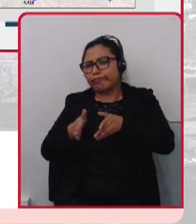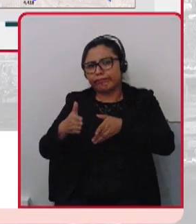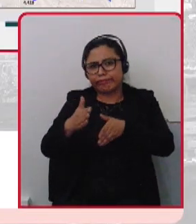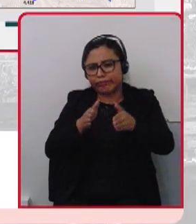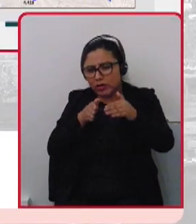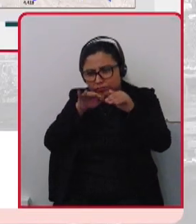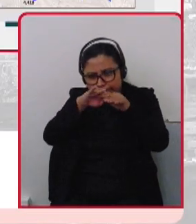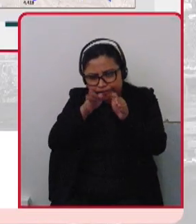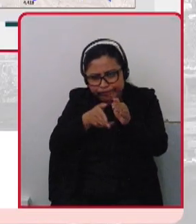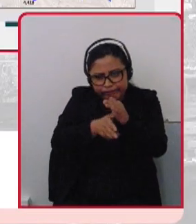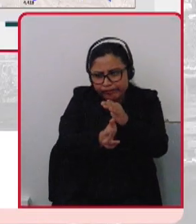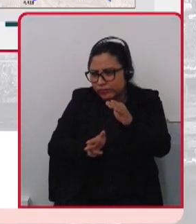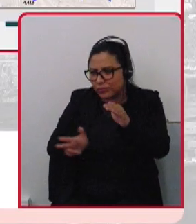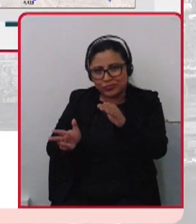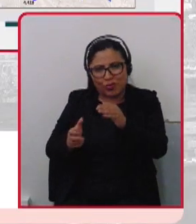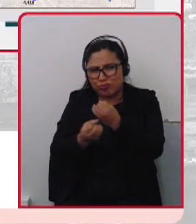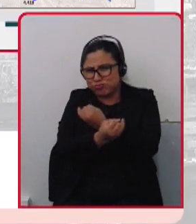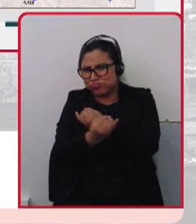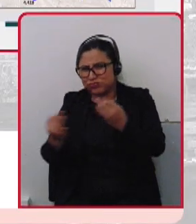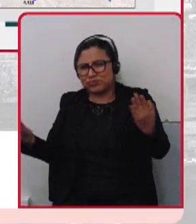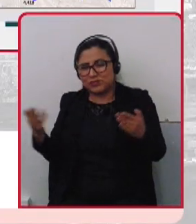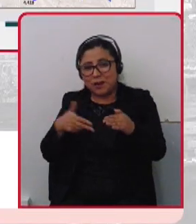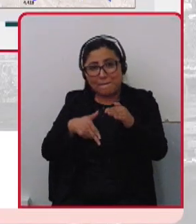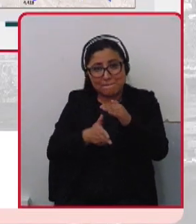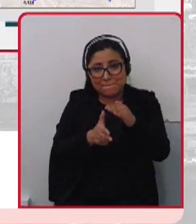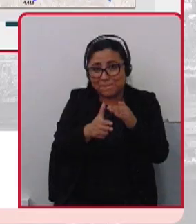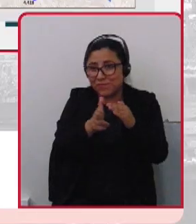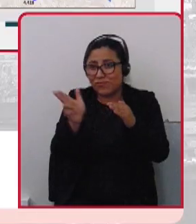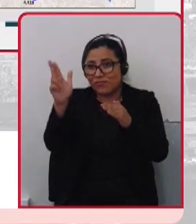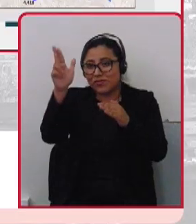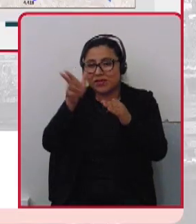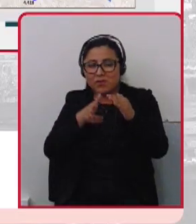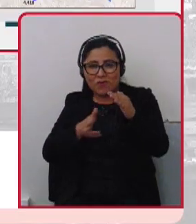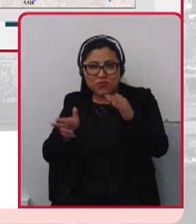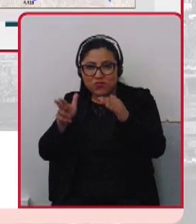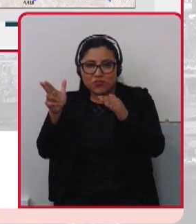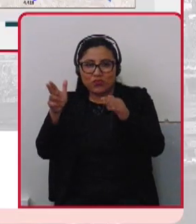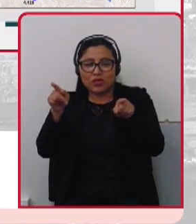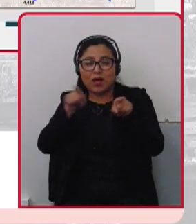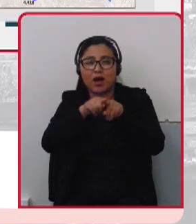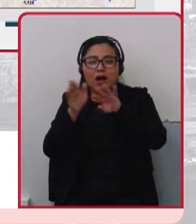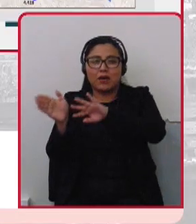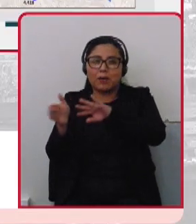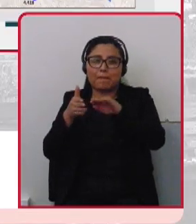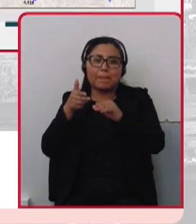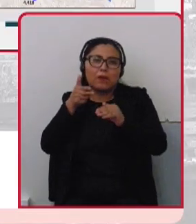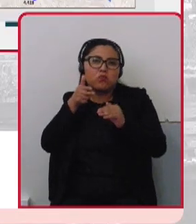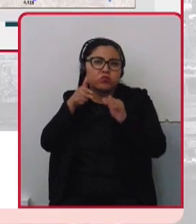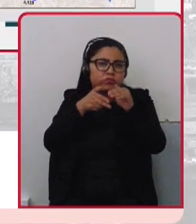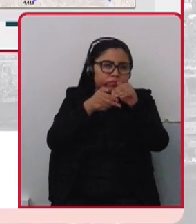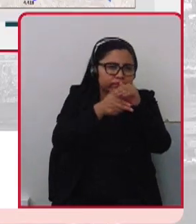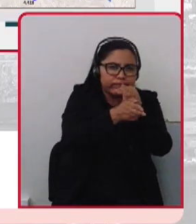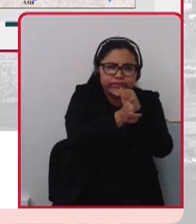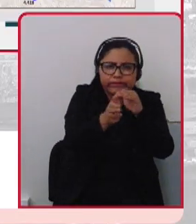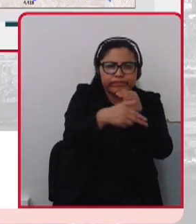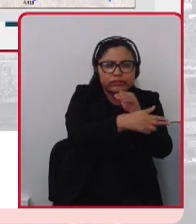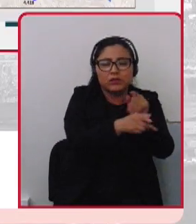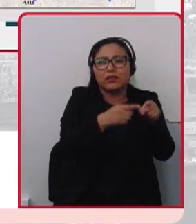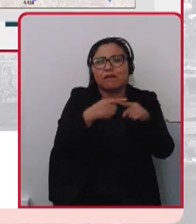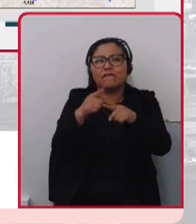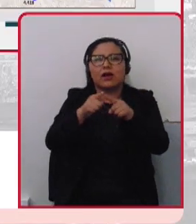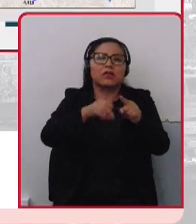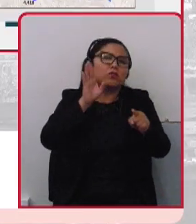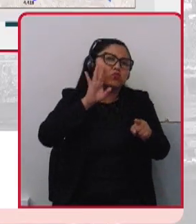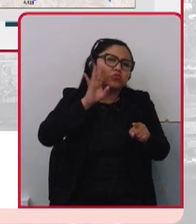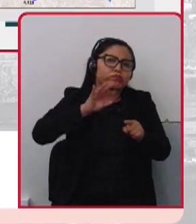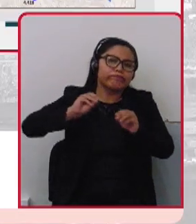múltiples túneles desde el punto de vista de la verticalidad. Y desde el punto de vista de la horizontalidad, la disposición de estas en los distintos botaderos que tenemos en